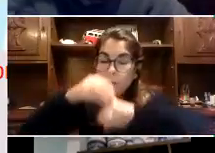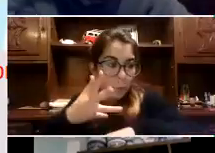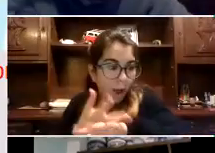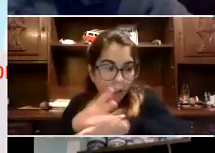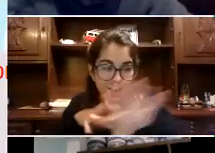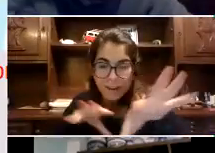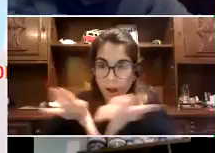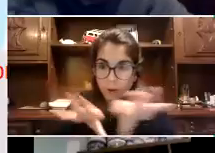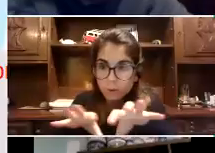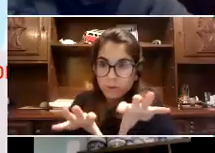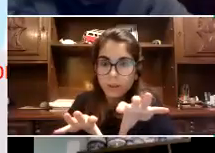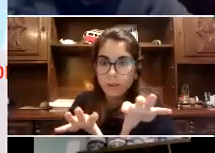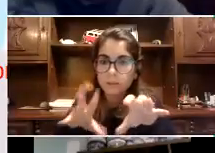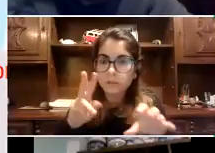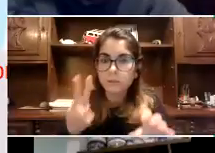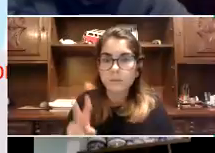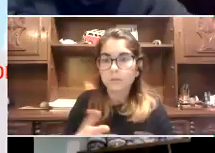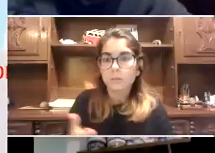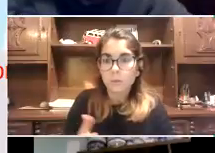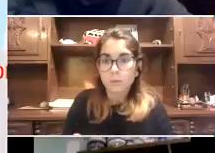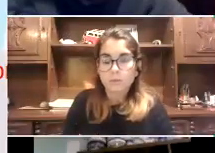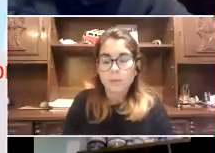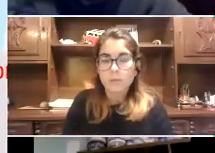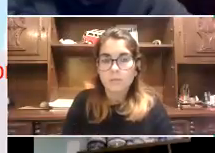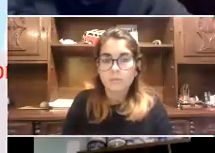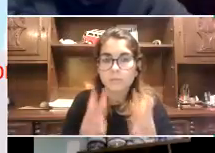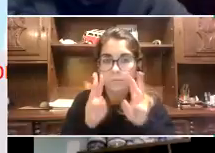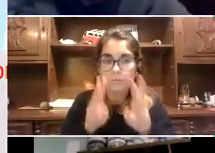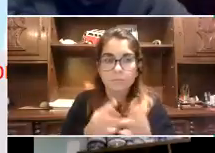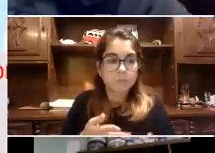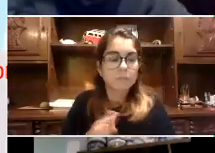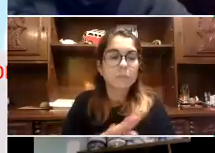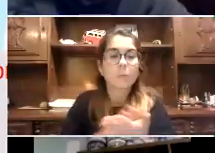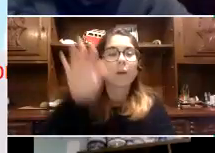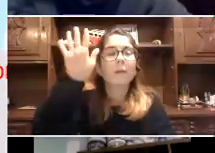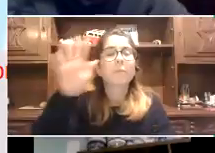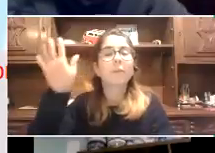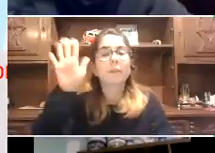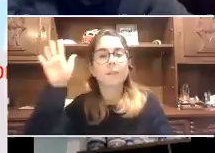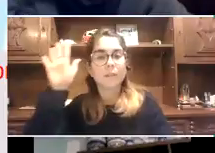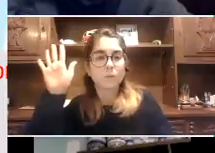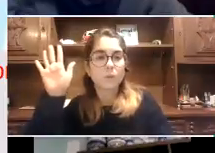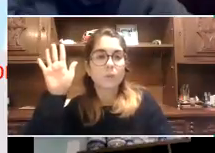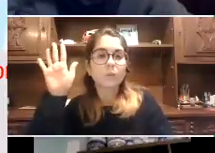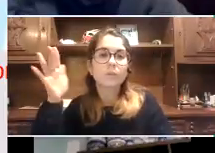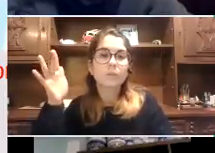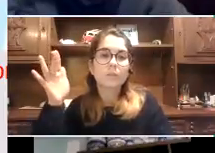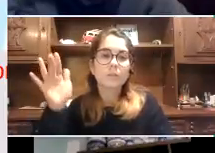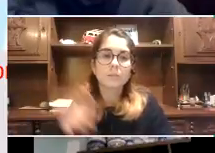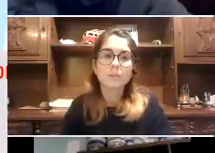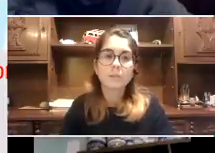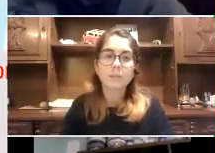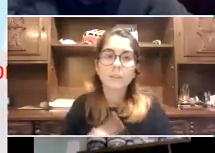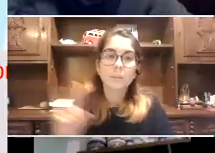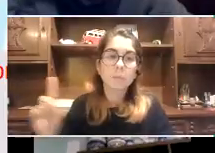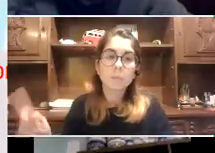la escala de la cual estamos hablando. Entonces, lo que vamos a imaginar en esta secuencia es que, primero,